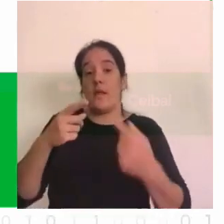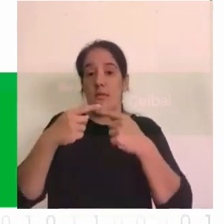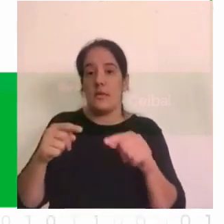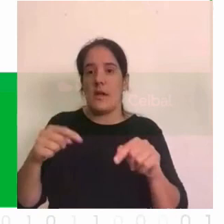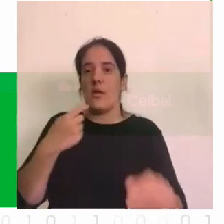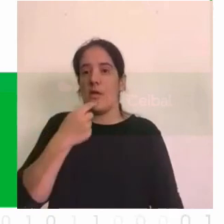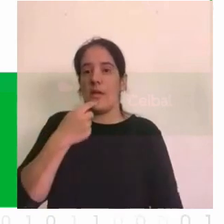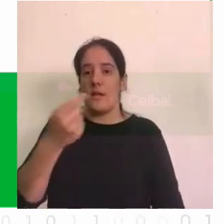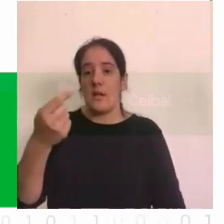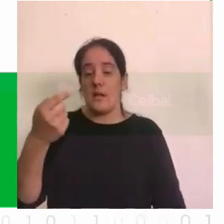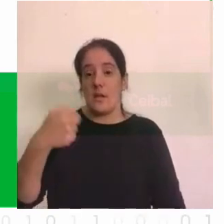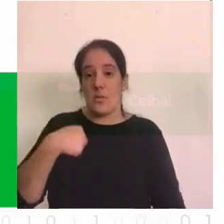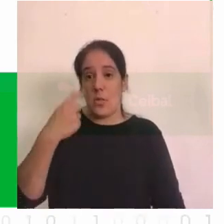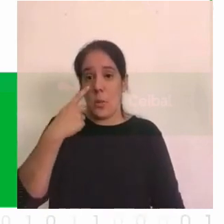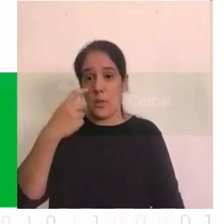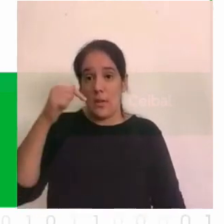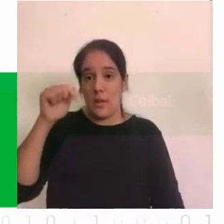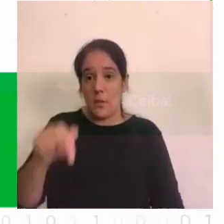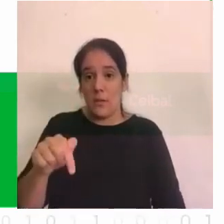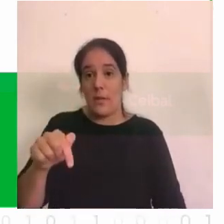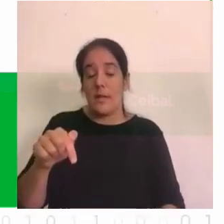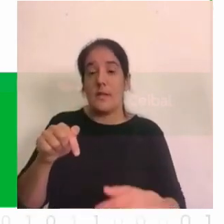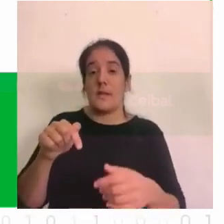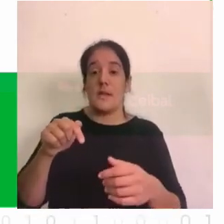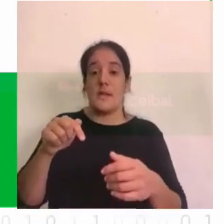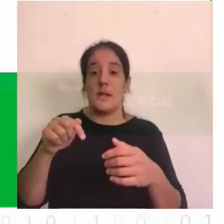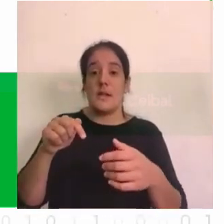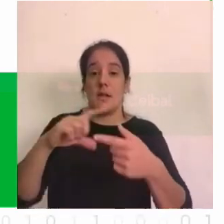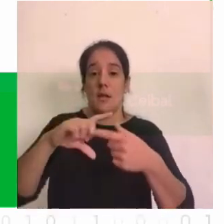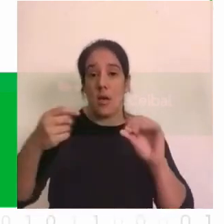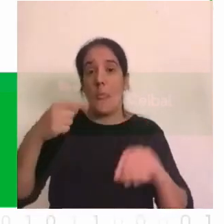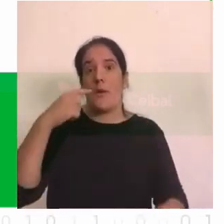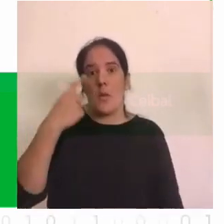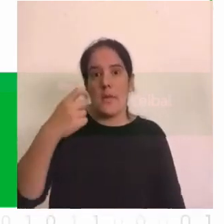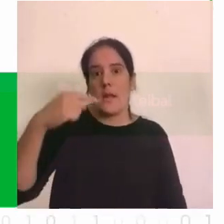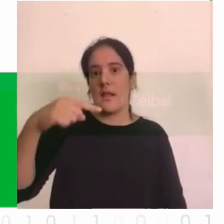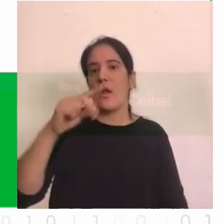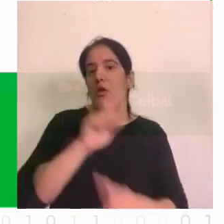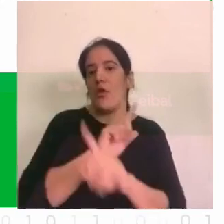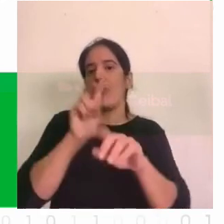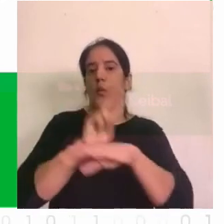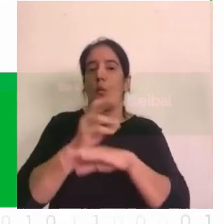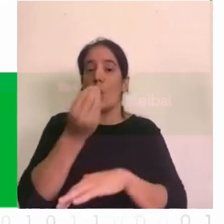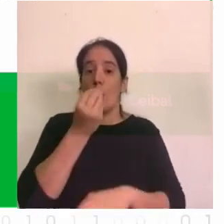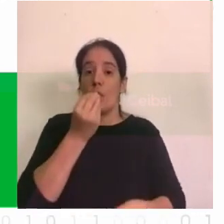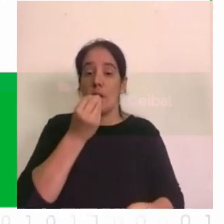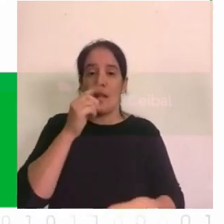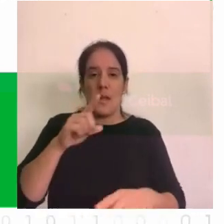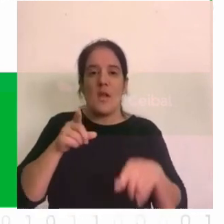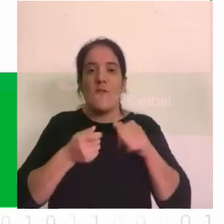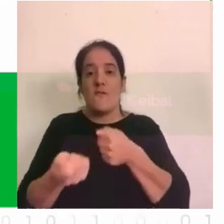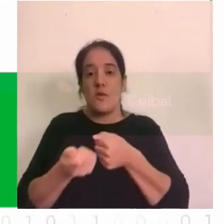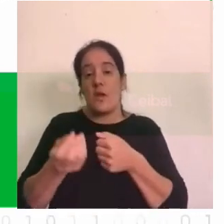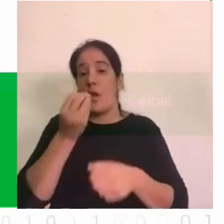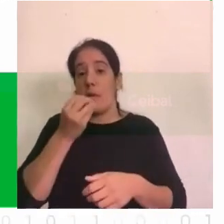los efectos negativos de la inseguridad alimentaria en los problemas de conducta se mantienen en el corto y en el mediano plazo.